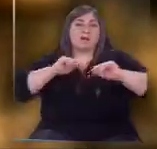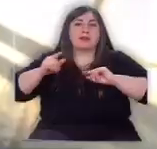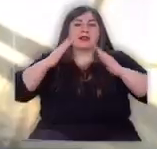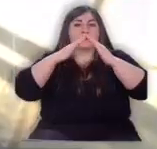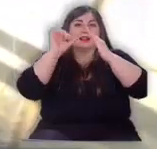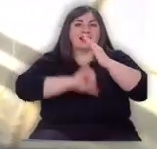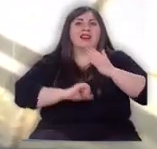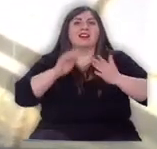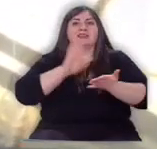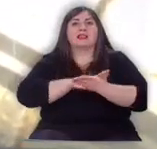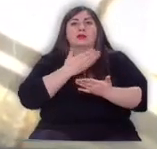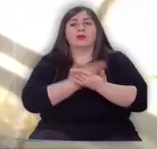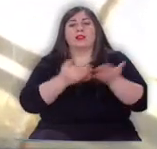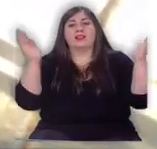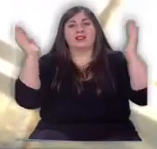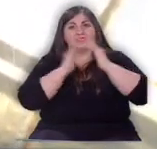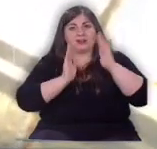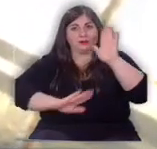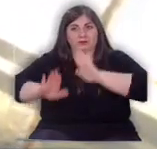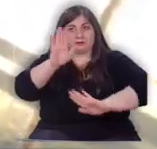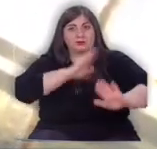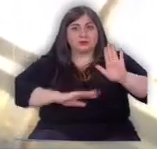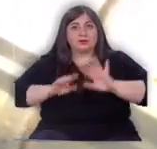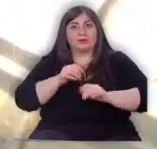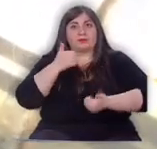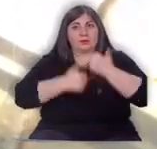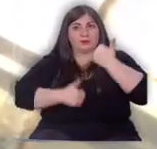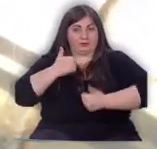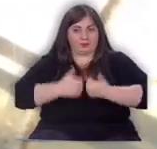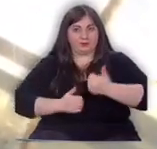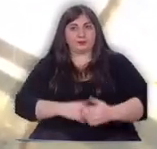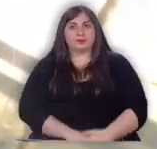una vida saludable en casa y monitoreada por expertos.